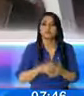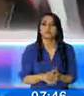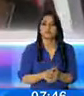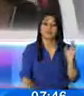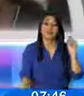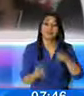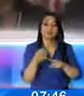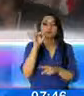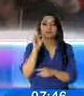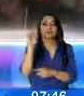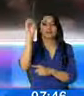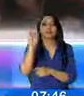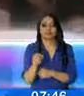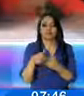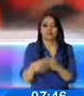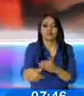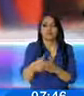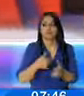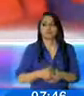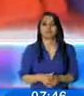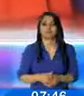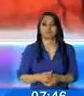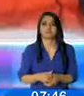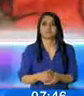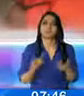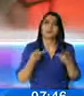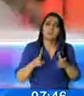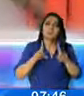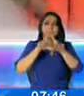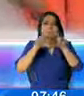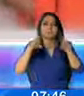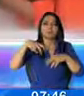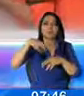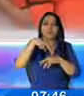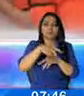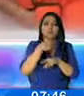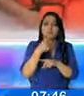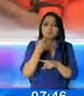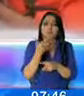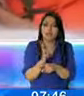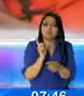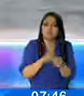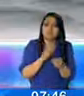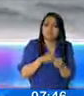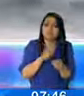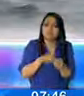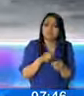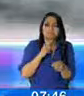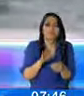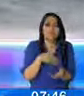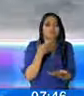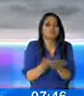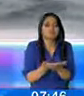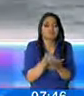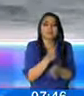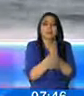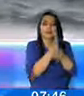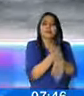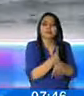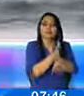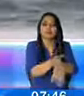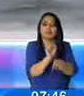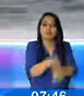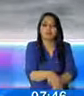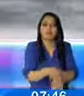90 por en esta semana las operadoras turísticas también afirman que tienen reservas de salidas para el avistamiento de ballenas